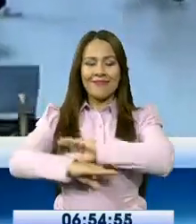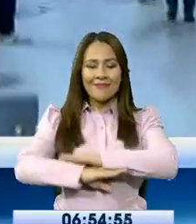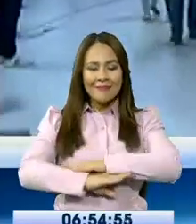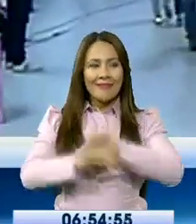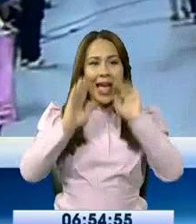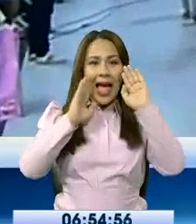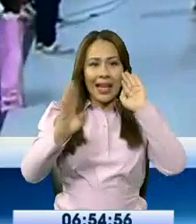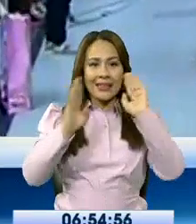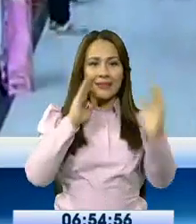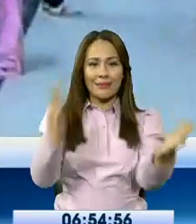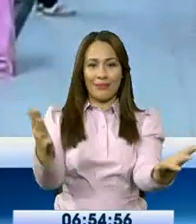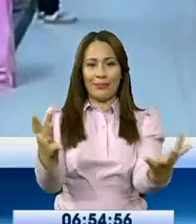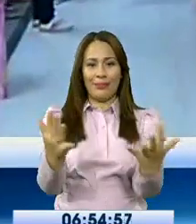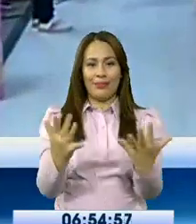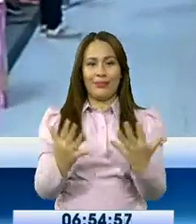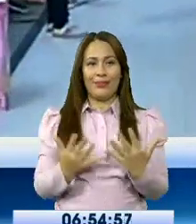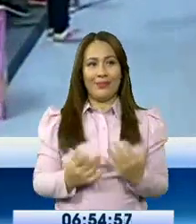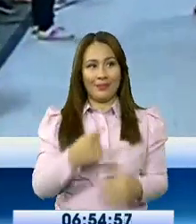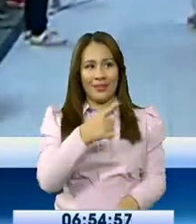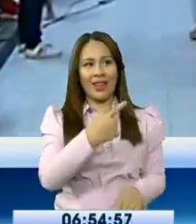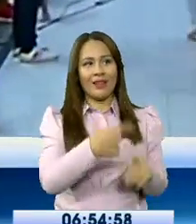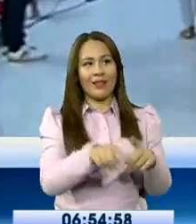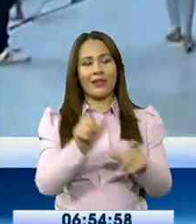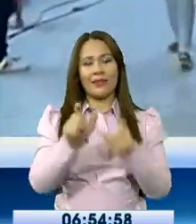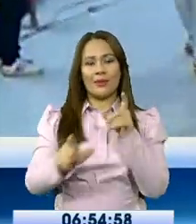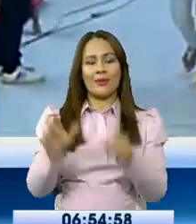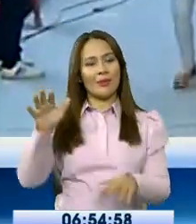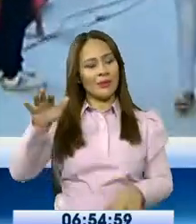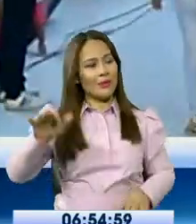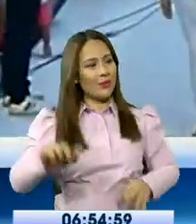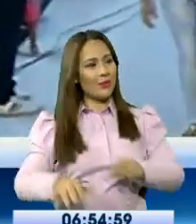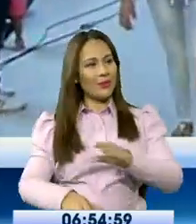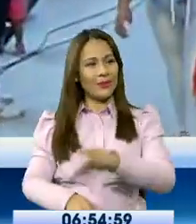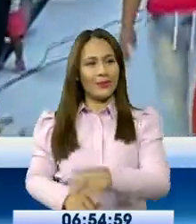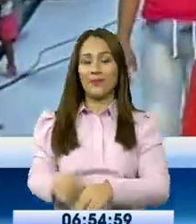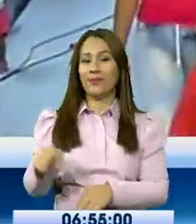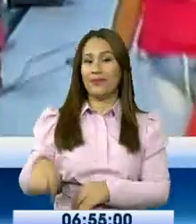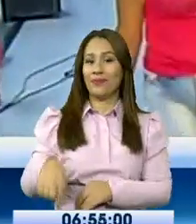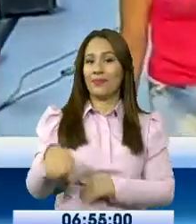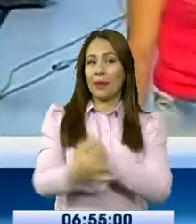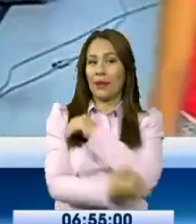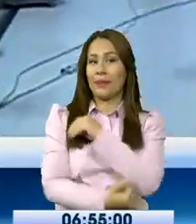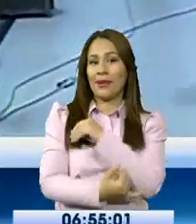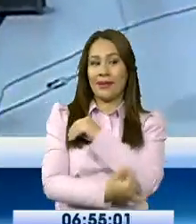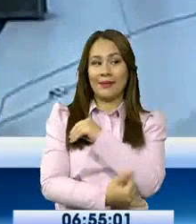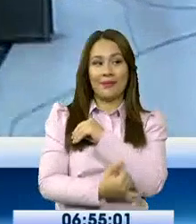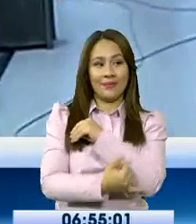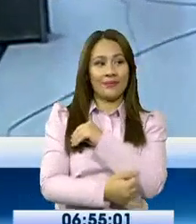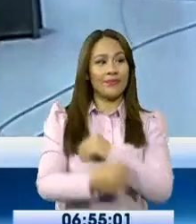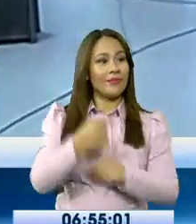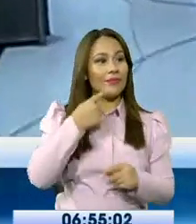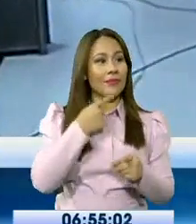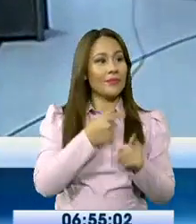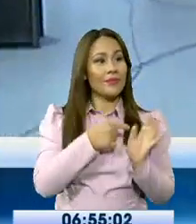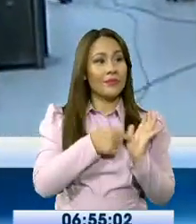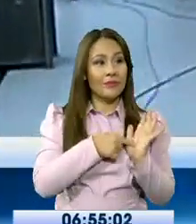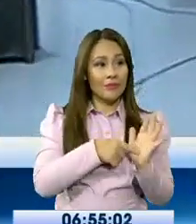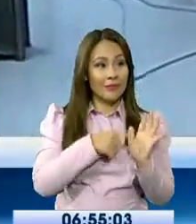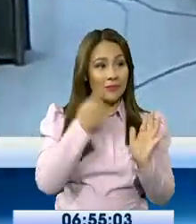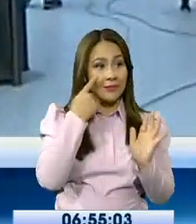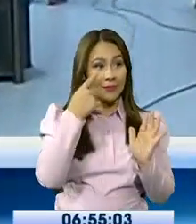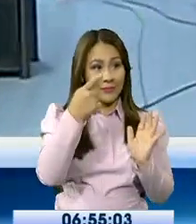a diferentes balnearios del país, como los ubicados en la provincia de Santa Elena y